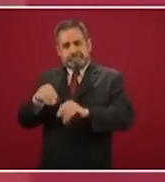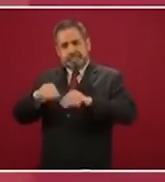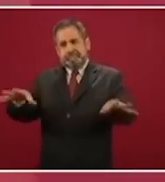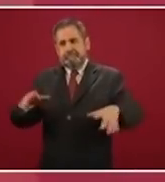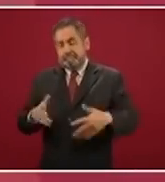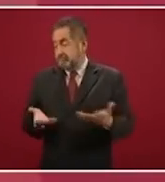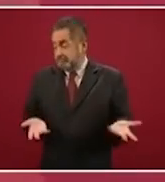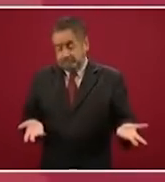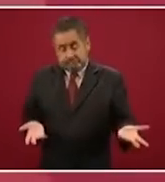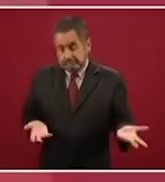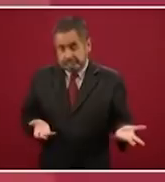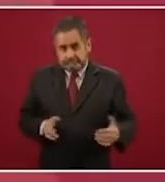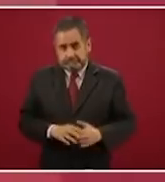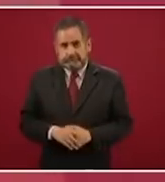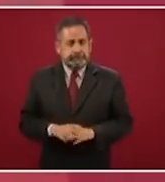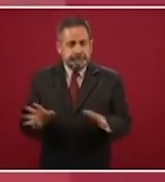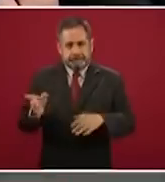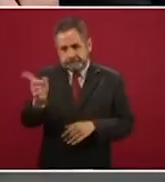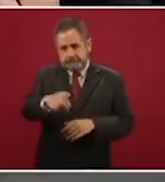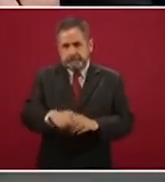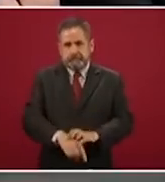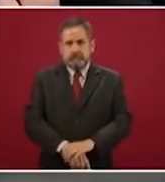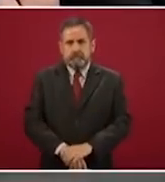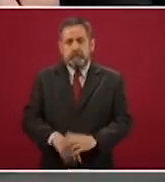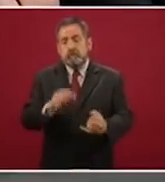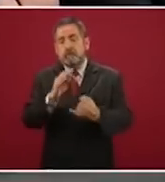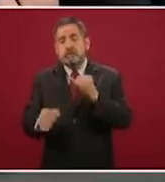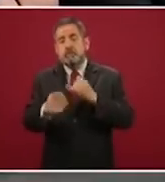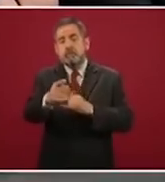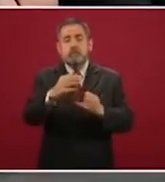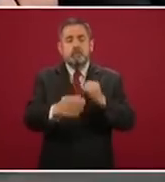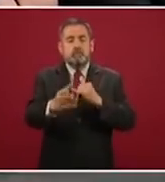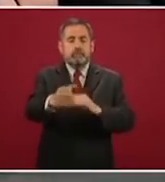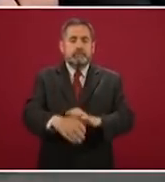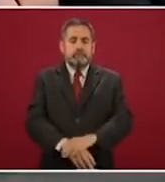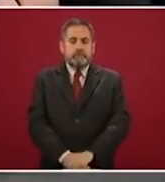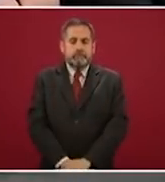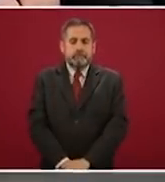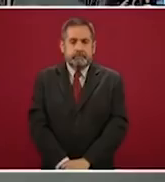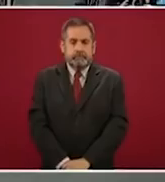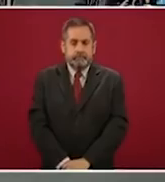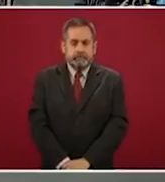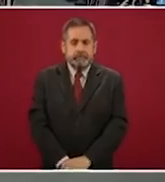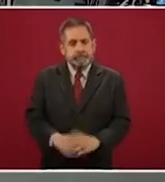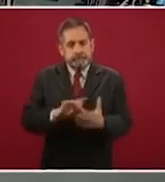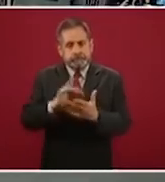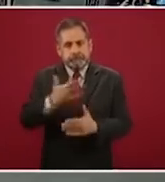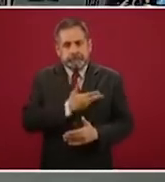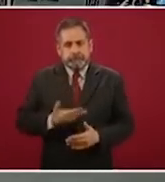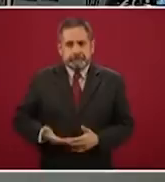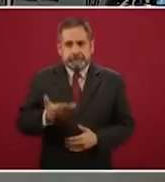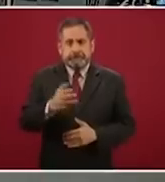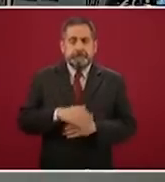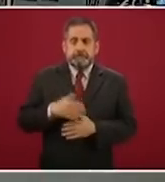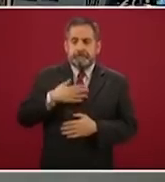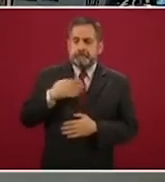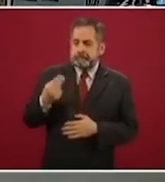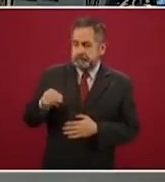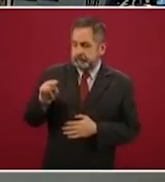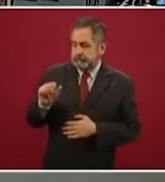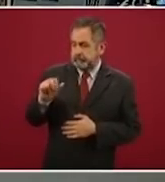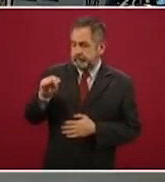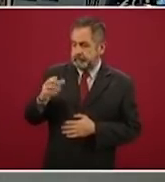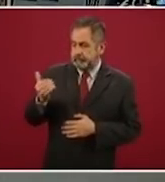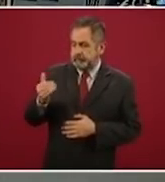Entonces, bueno, sí, ya con esta terminamos con la compañera. Gracias, presidente. Nancy Flores, de la